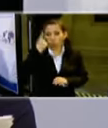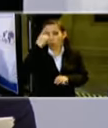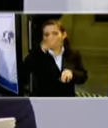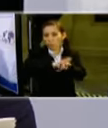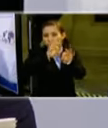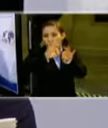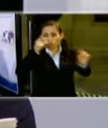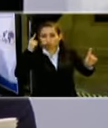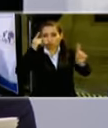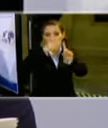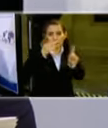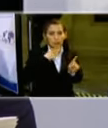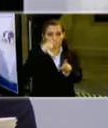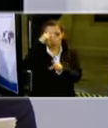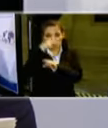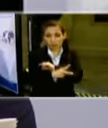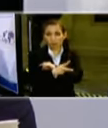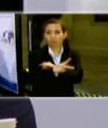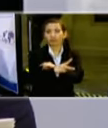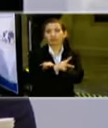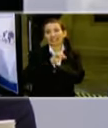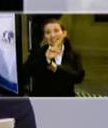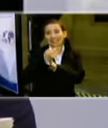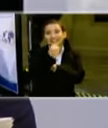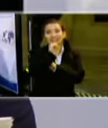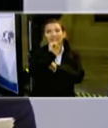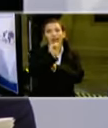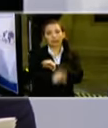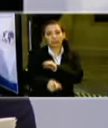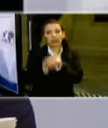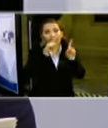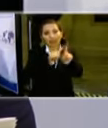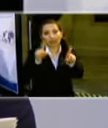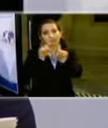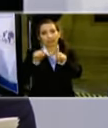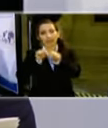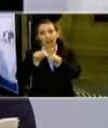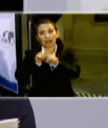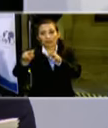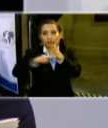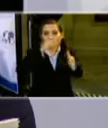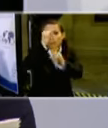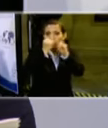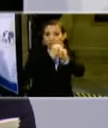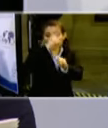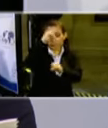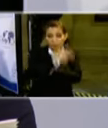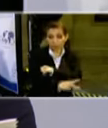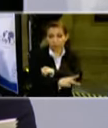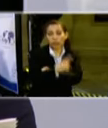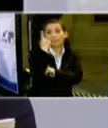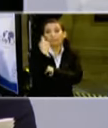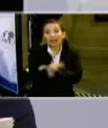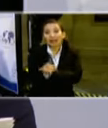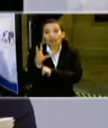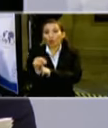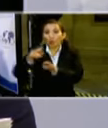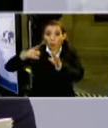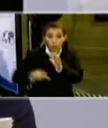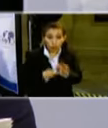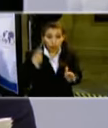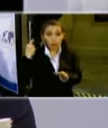primeras metas de la política mexicana ha sido también el diversificar la agenda internacional de nuestro país para que no vuelva